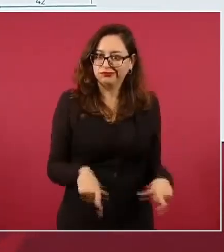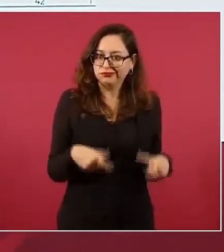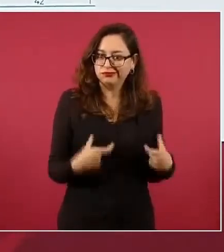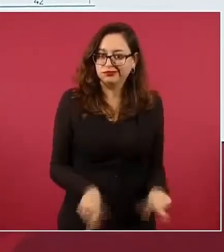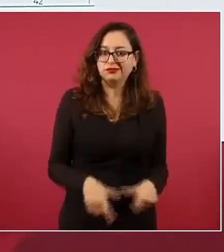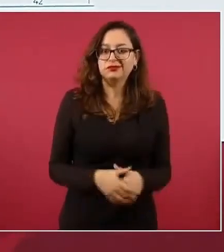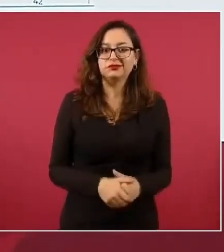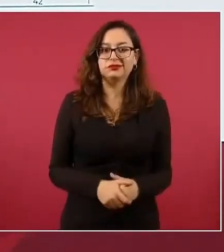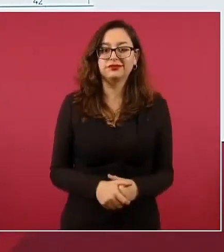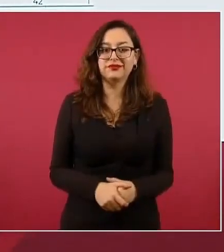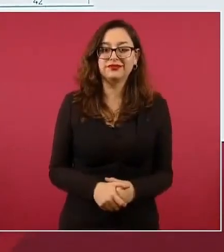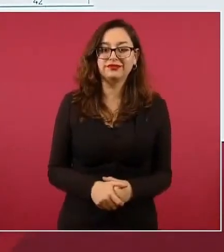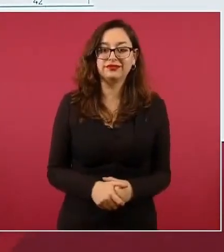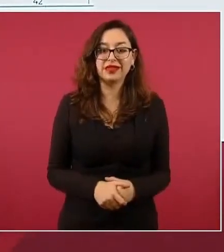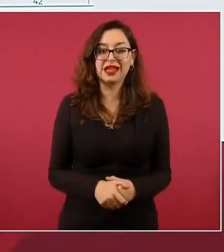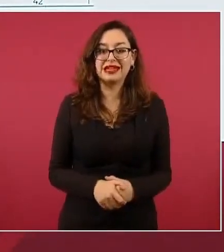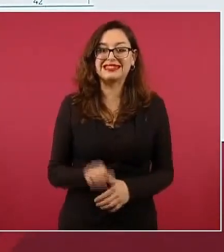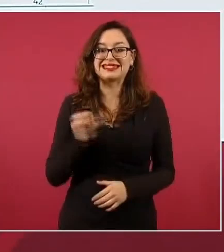6,000.